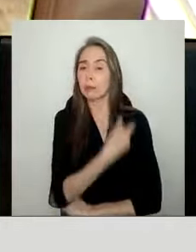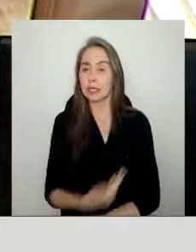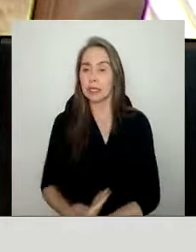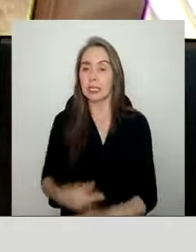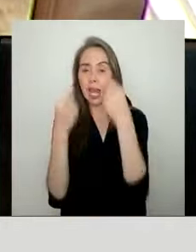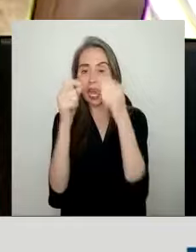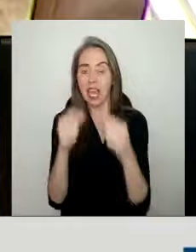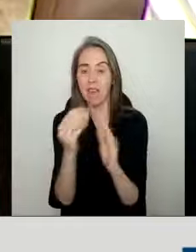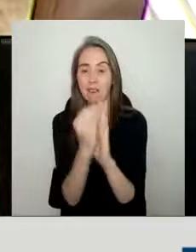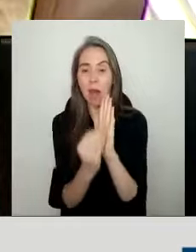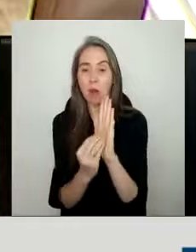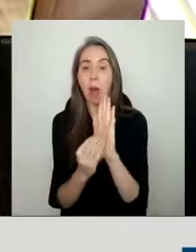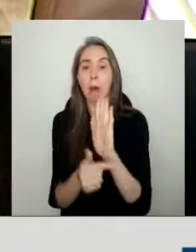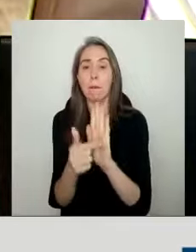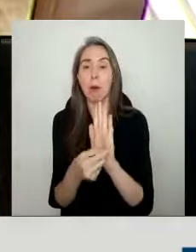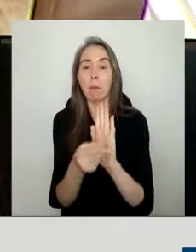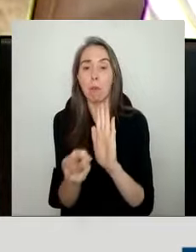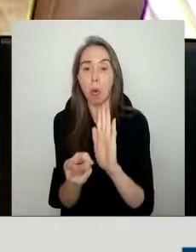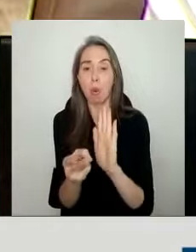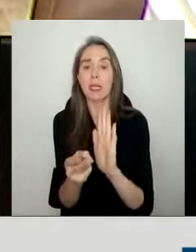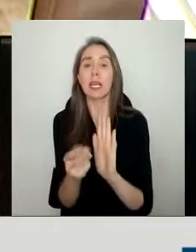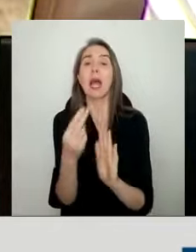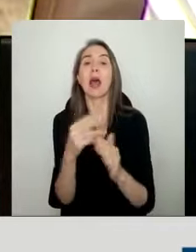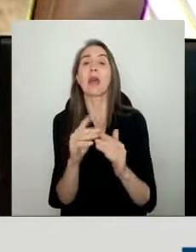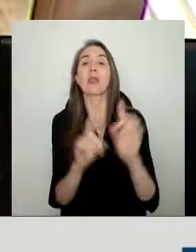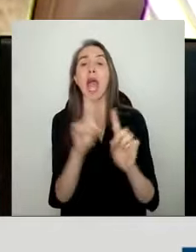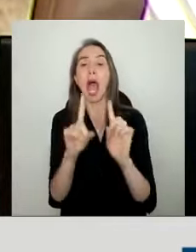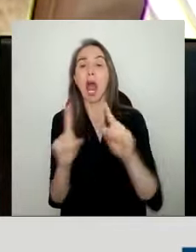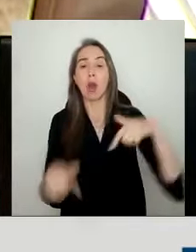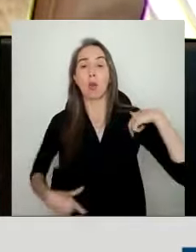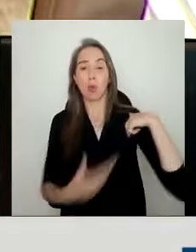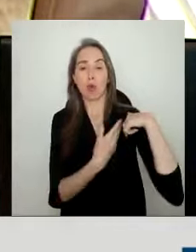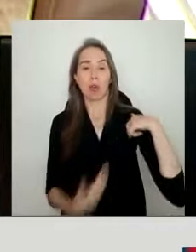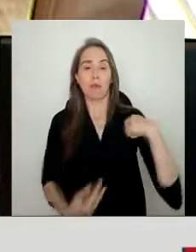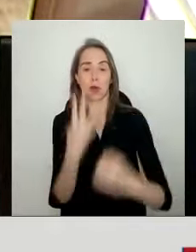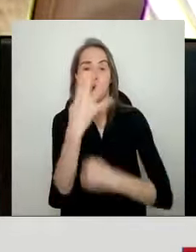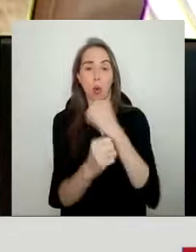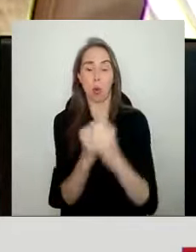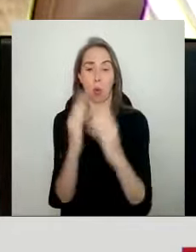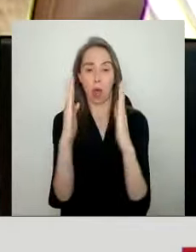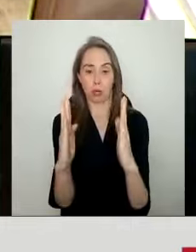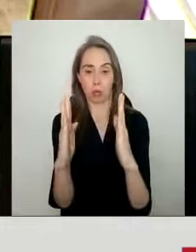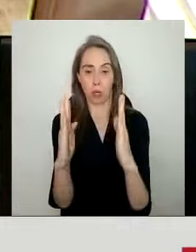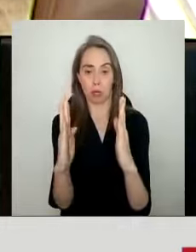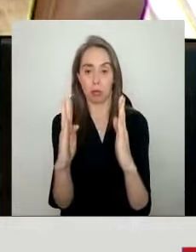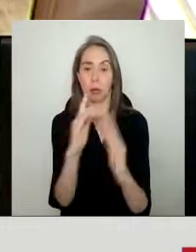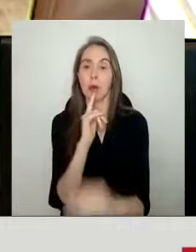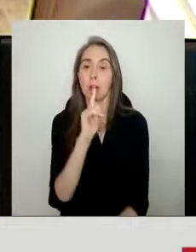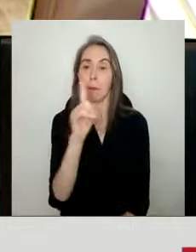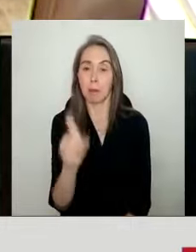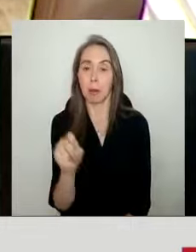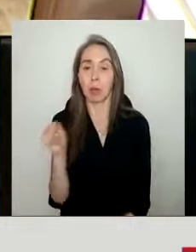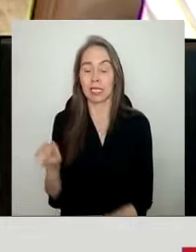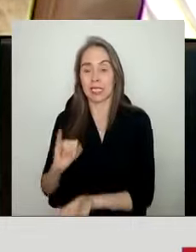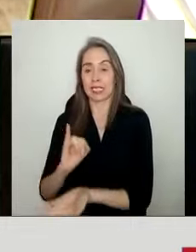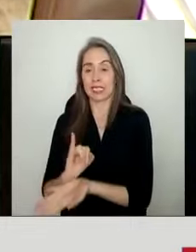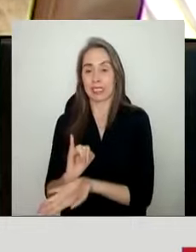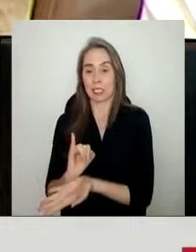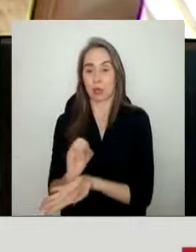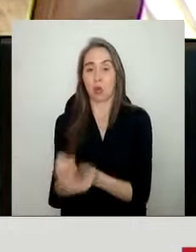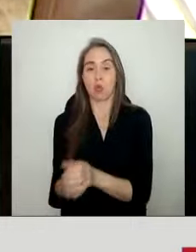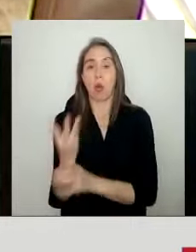públicas de determinados gobiernos entonces corresponde que esa institución esa agencia